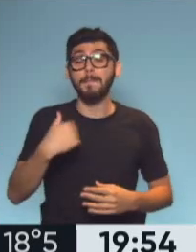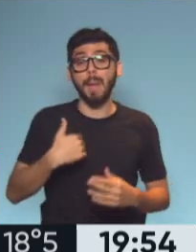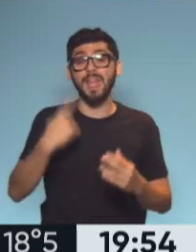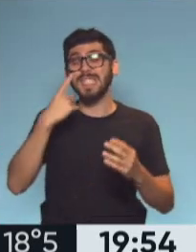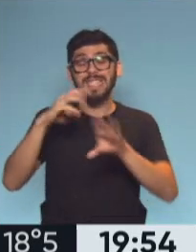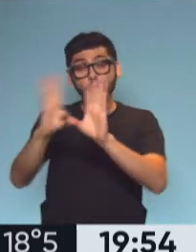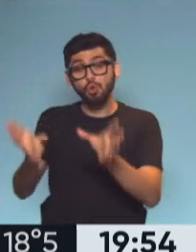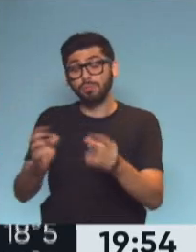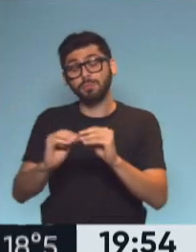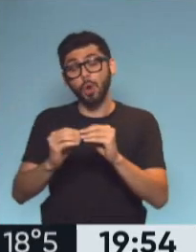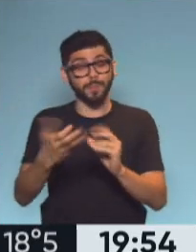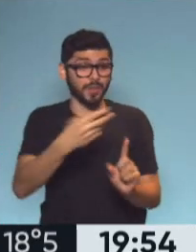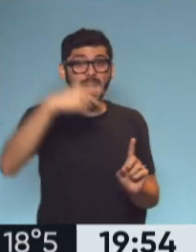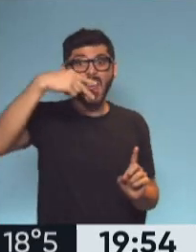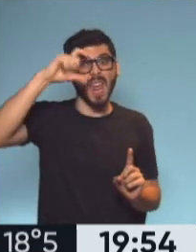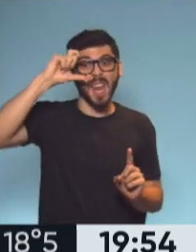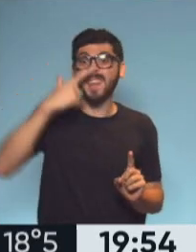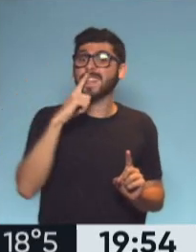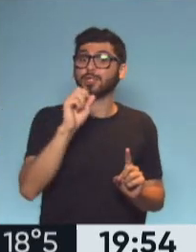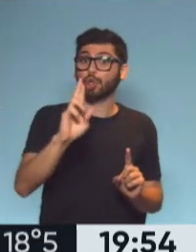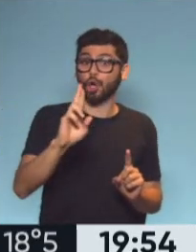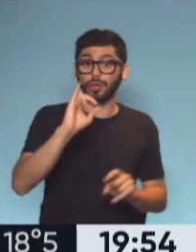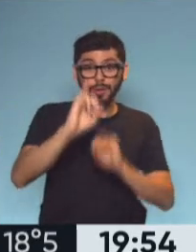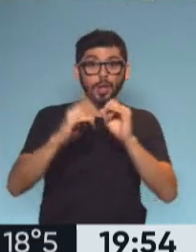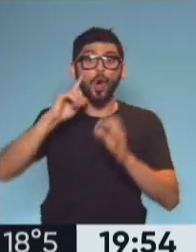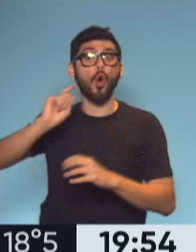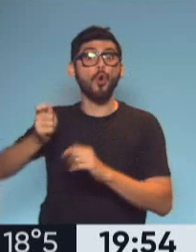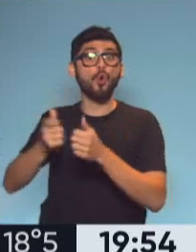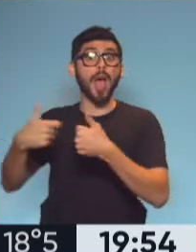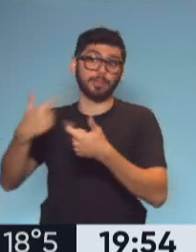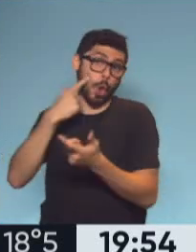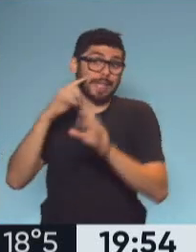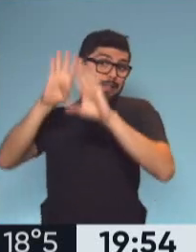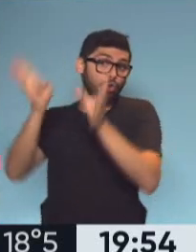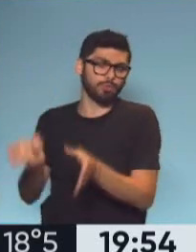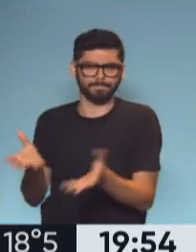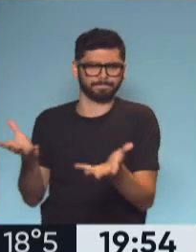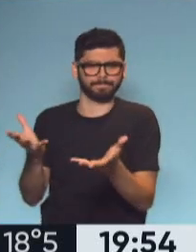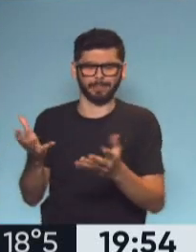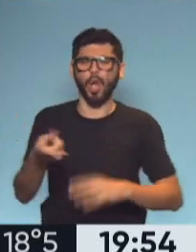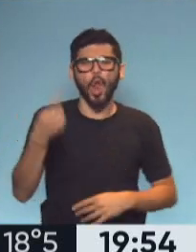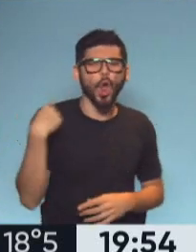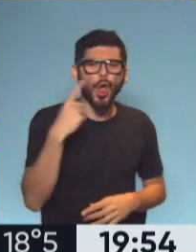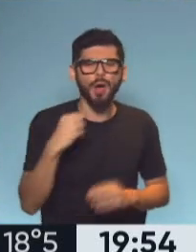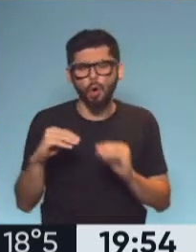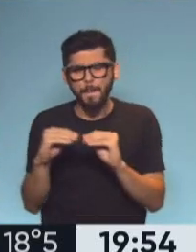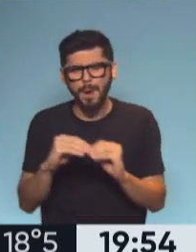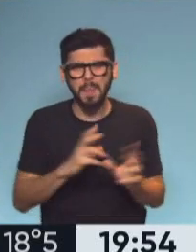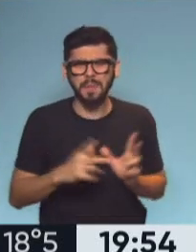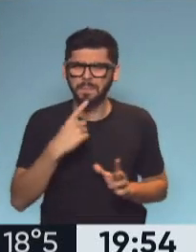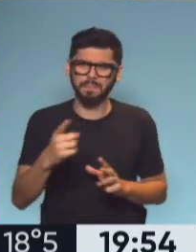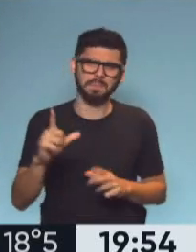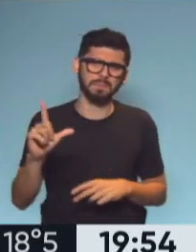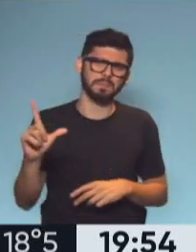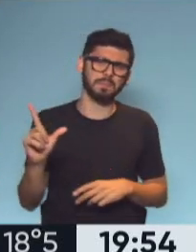Los acabamos de escuchar a Néstor, ¿sí?, diciendo esto de los jueces. Si los otros días un colega dijo que le parecía una aberración